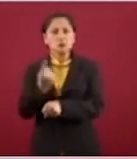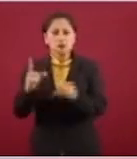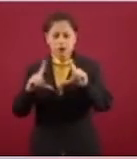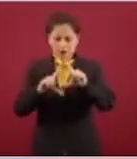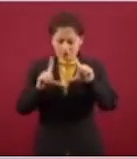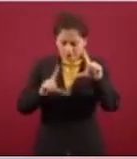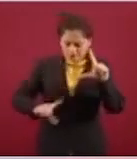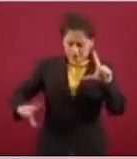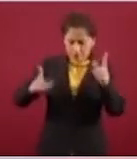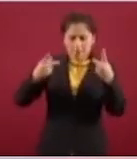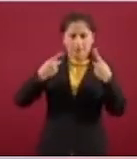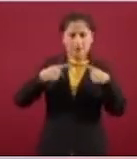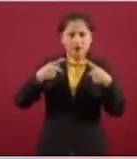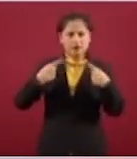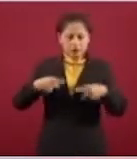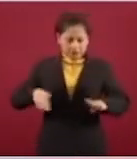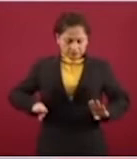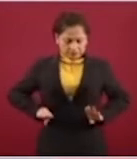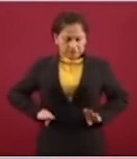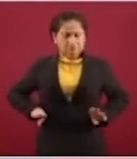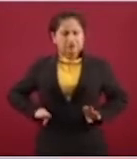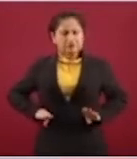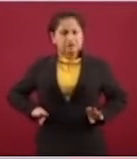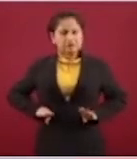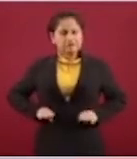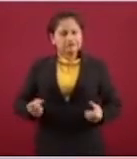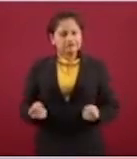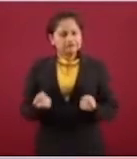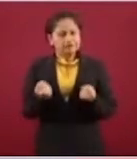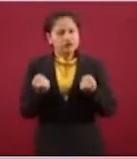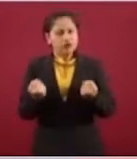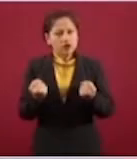que nuestras debilidades o flaquezas.